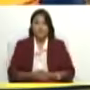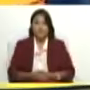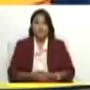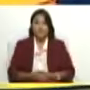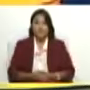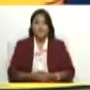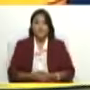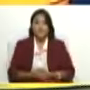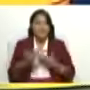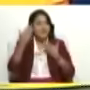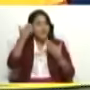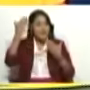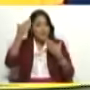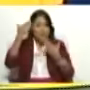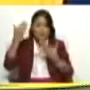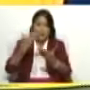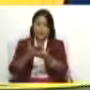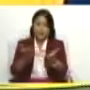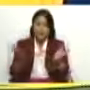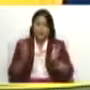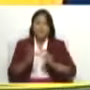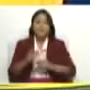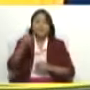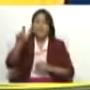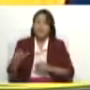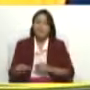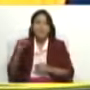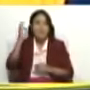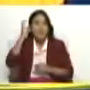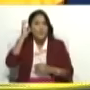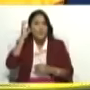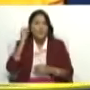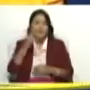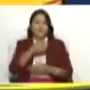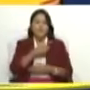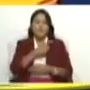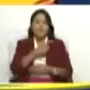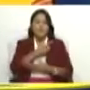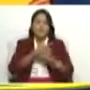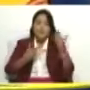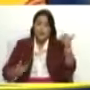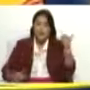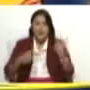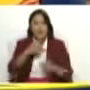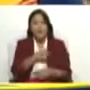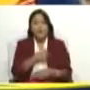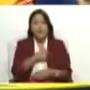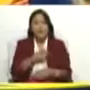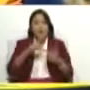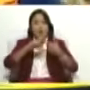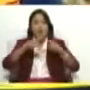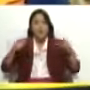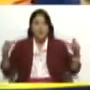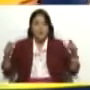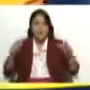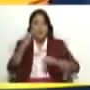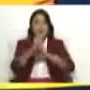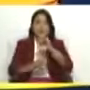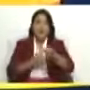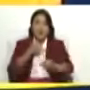todos Bueno a María Soto presidenta del comité olímpico